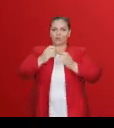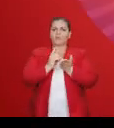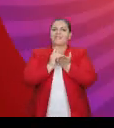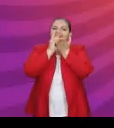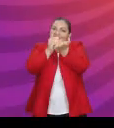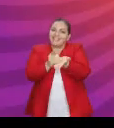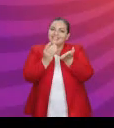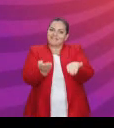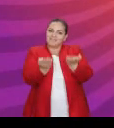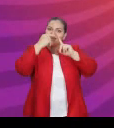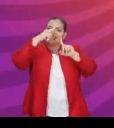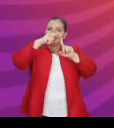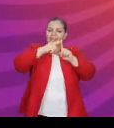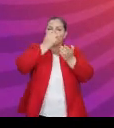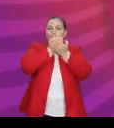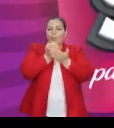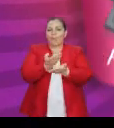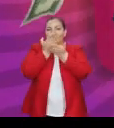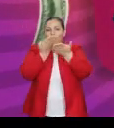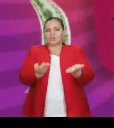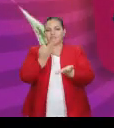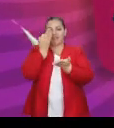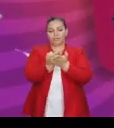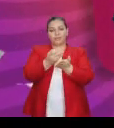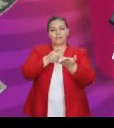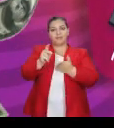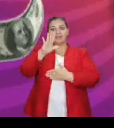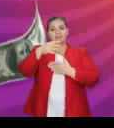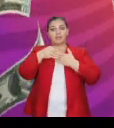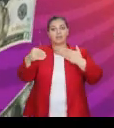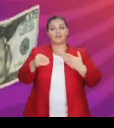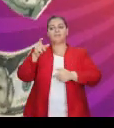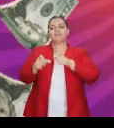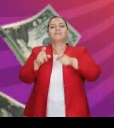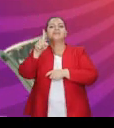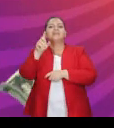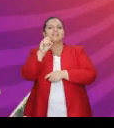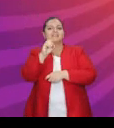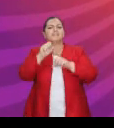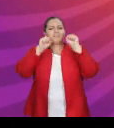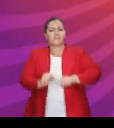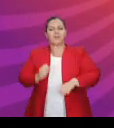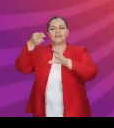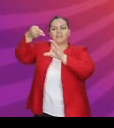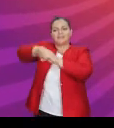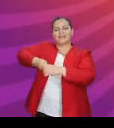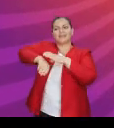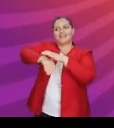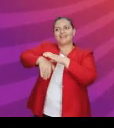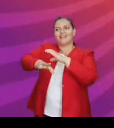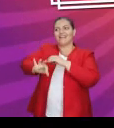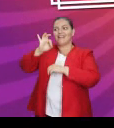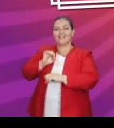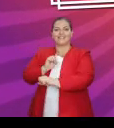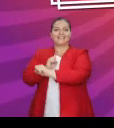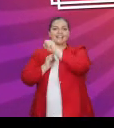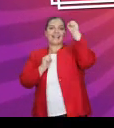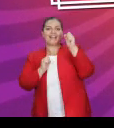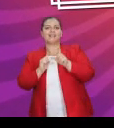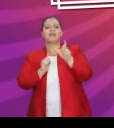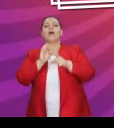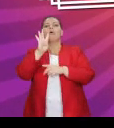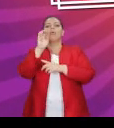Solo en Día tu economía está primero. En octubre llegó el 16º. Por cada $5 de compras, participas en el sorteo de tarjetas de obsequio